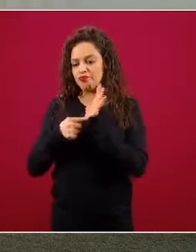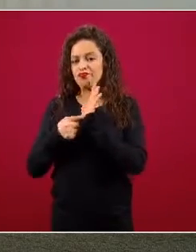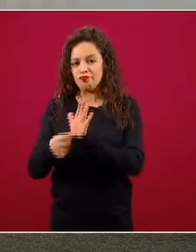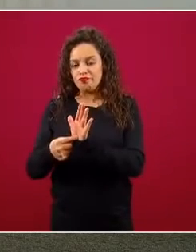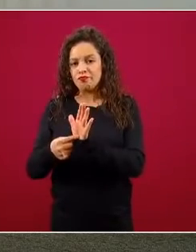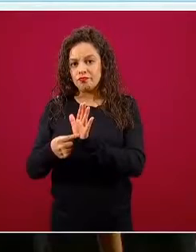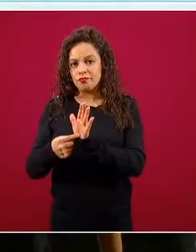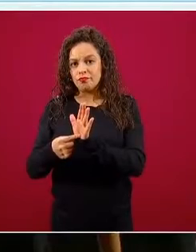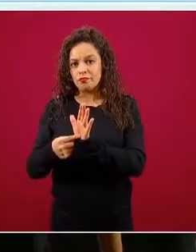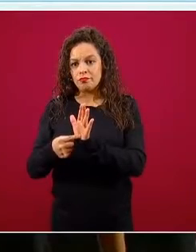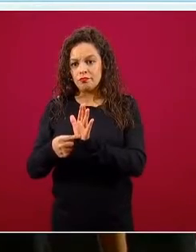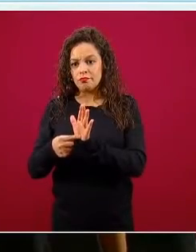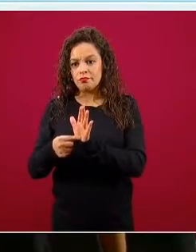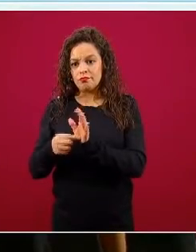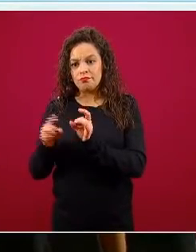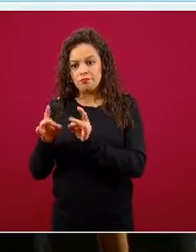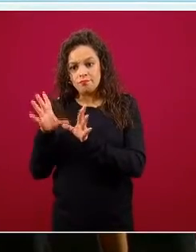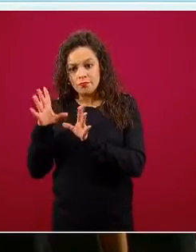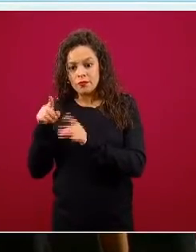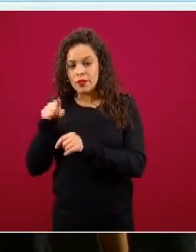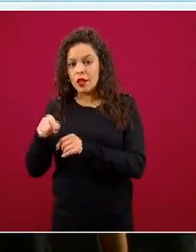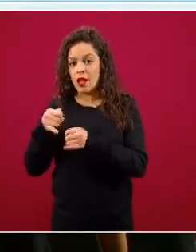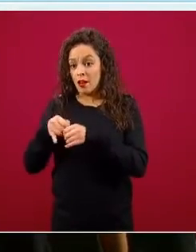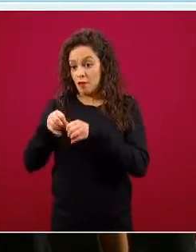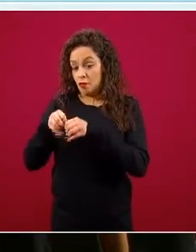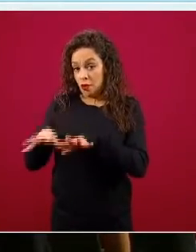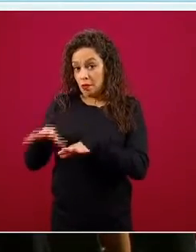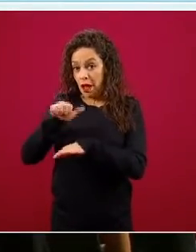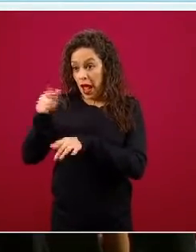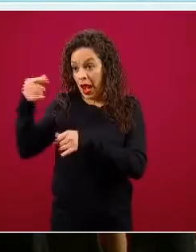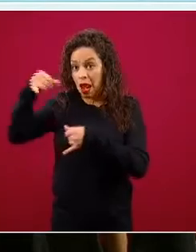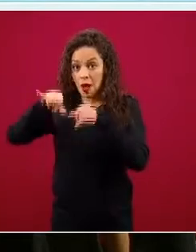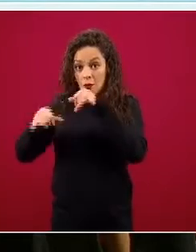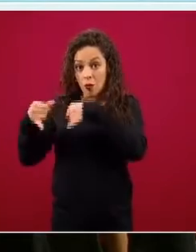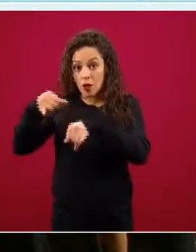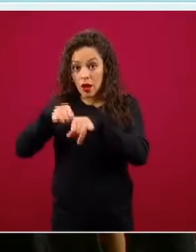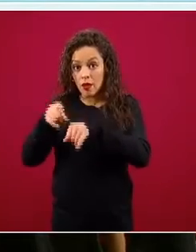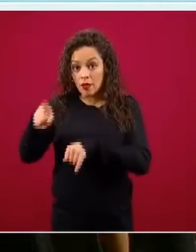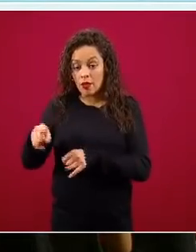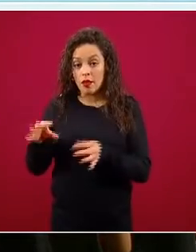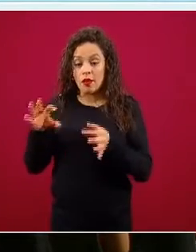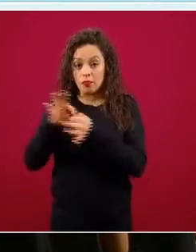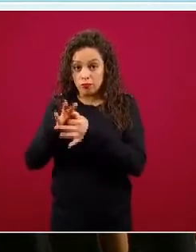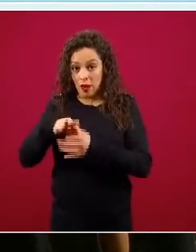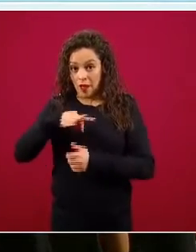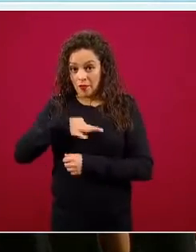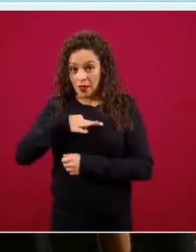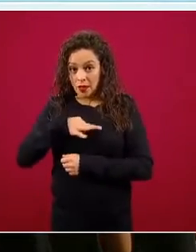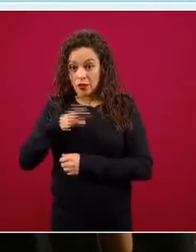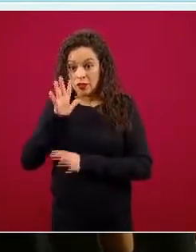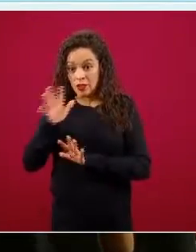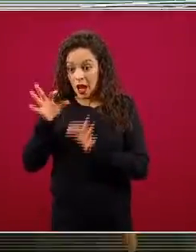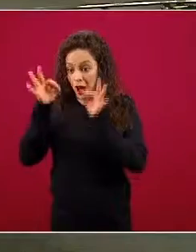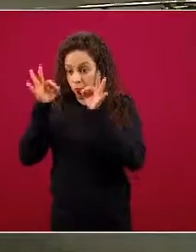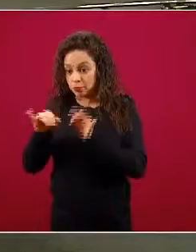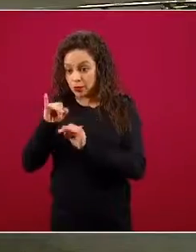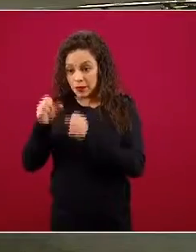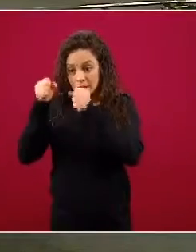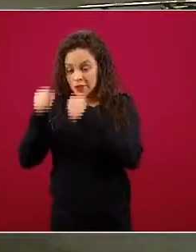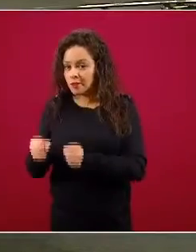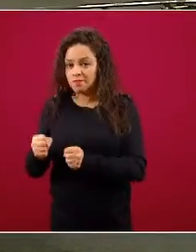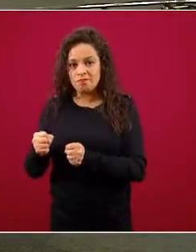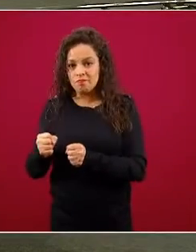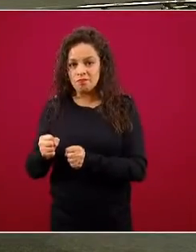que el informe de las pruebas de laboratorio para el virus no es concluyente. Es decir, la prueba, el espécimen estaba